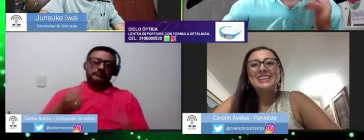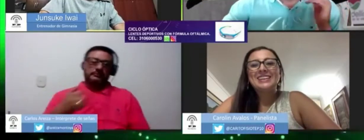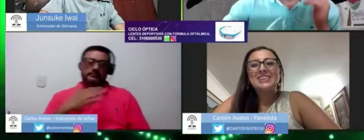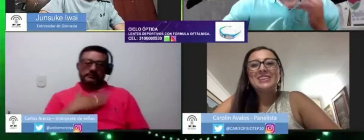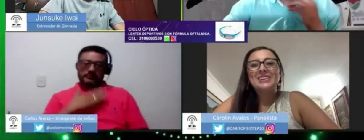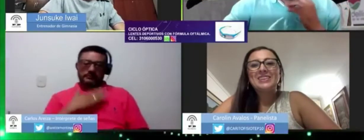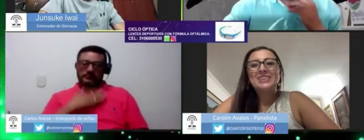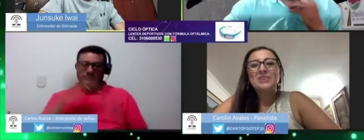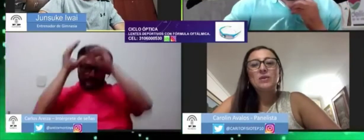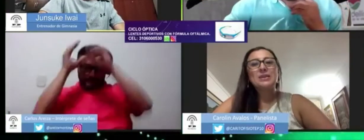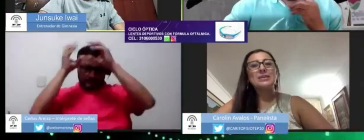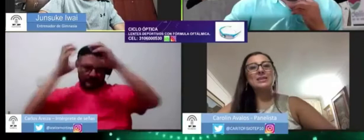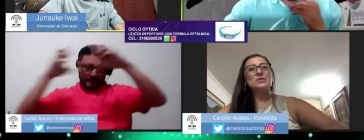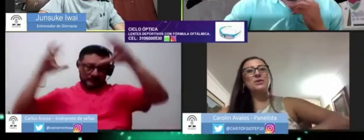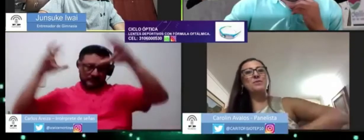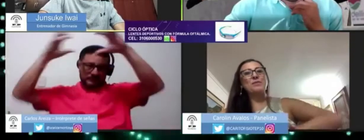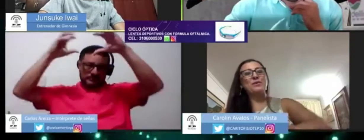sueño.